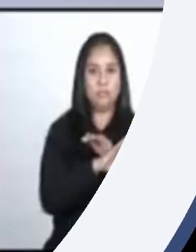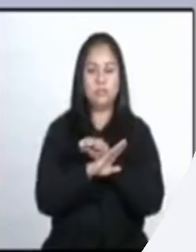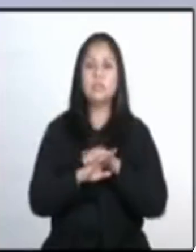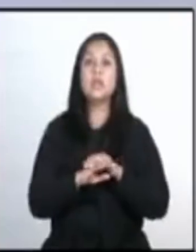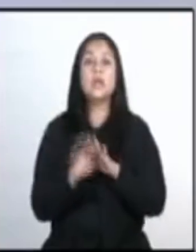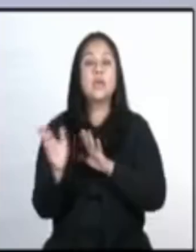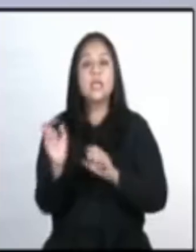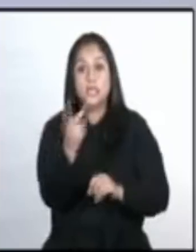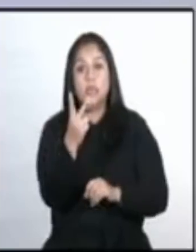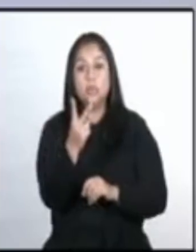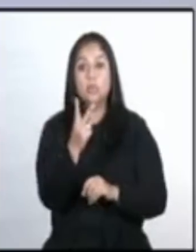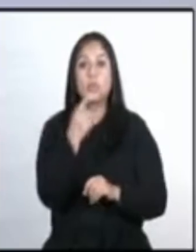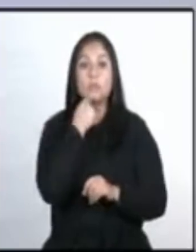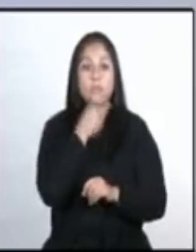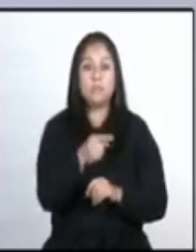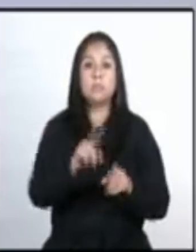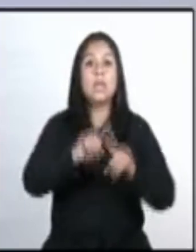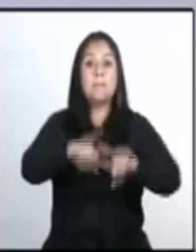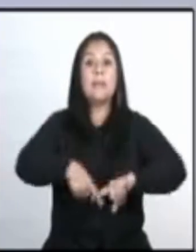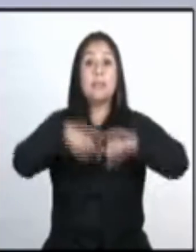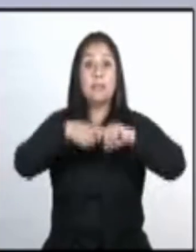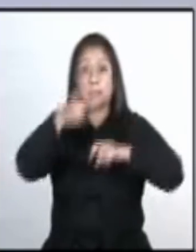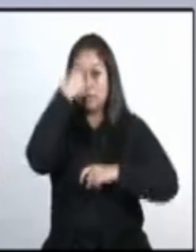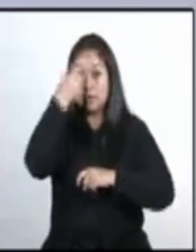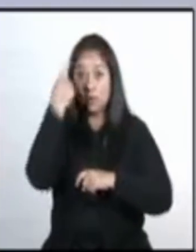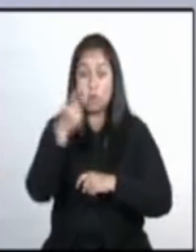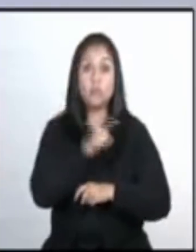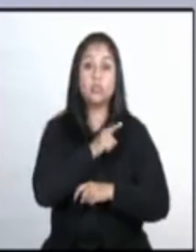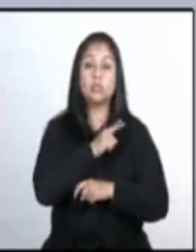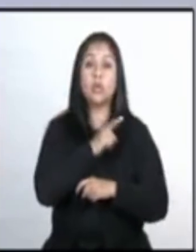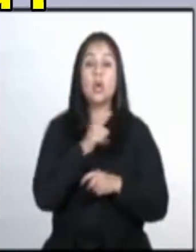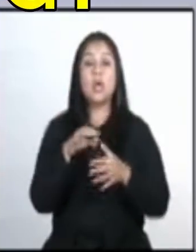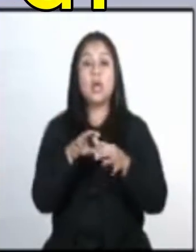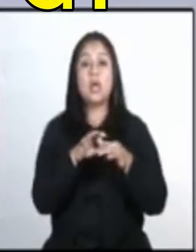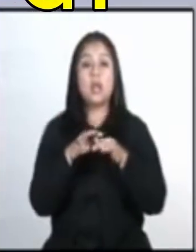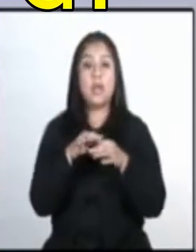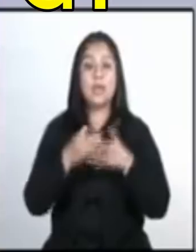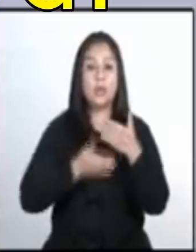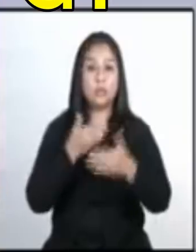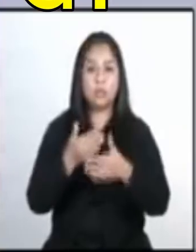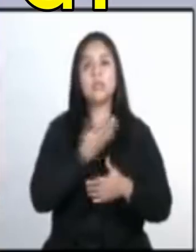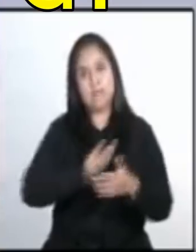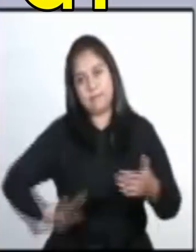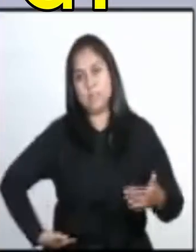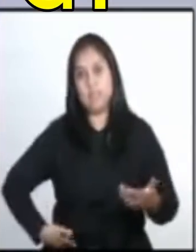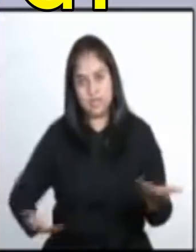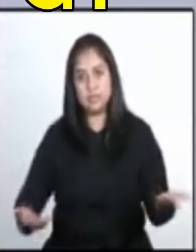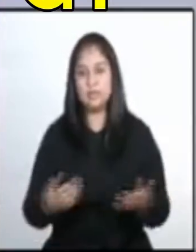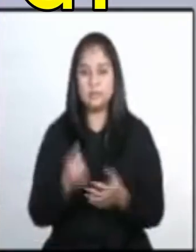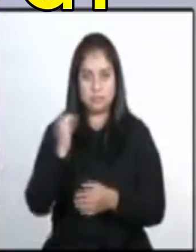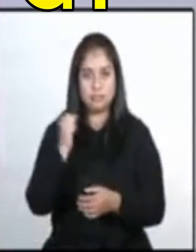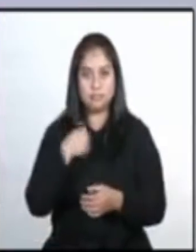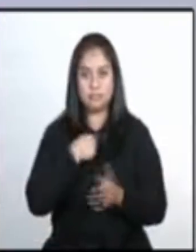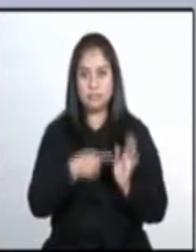se exceptúa de la suspensión de labores a los miembros del organismo ejecutivo, A, la presidencia de la República,